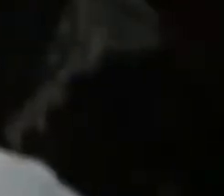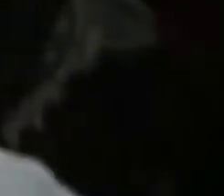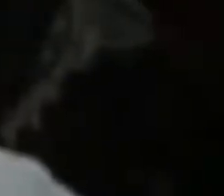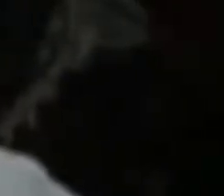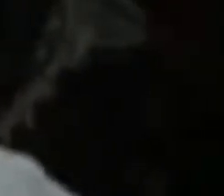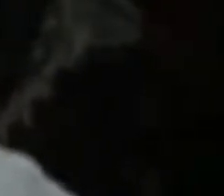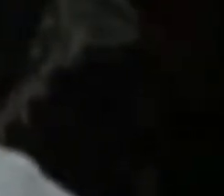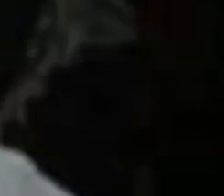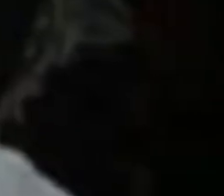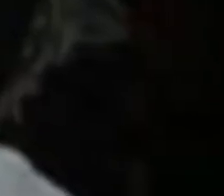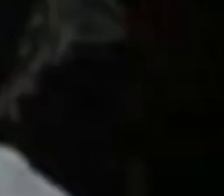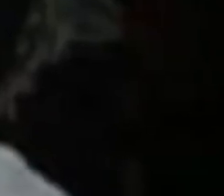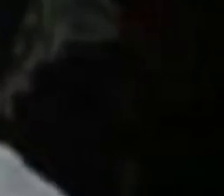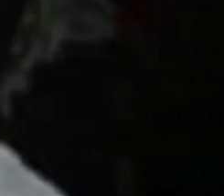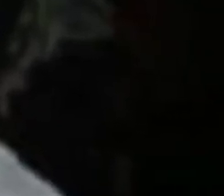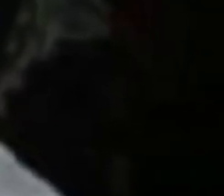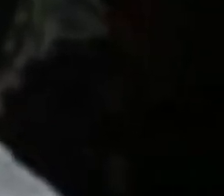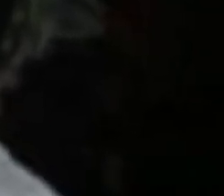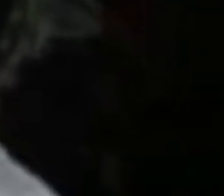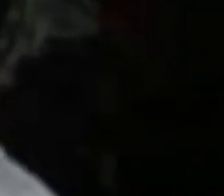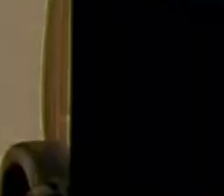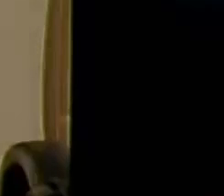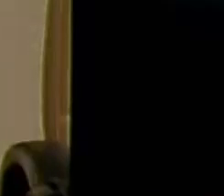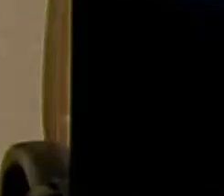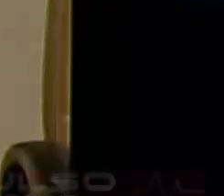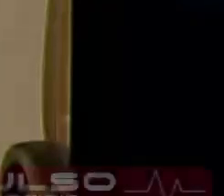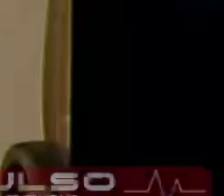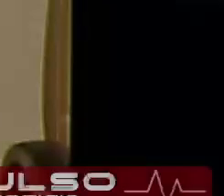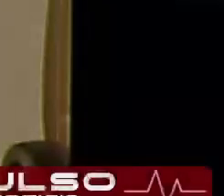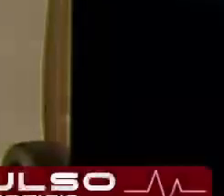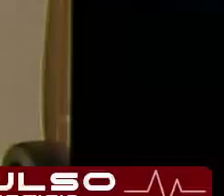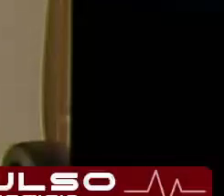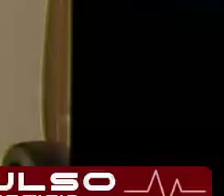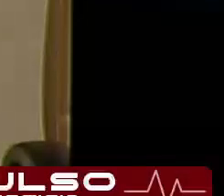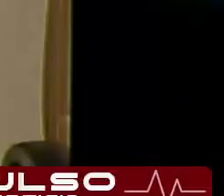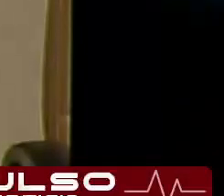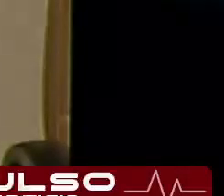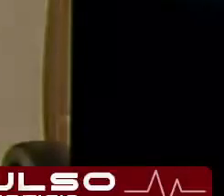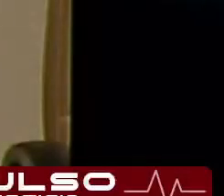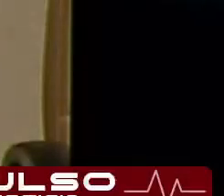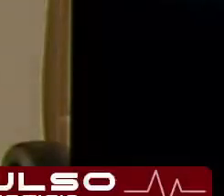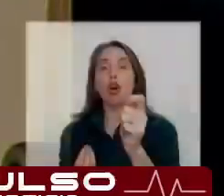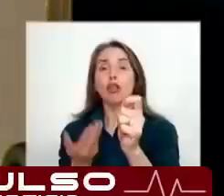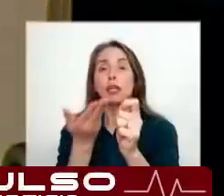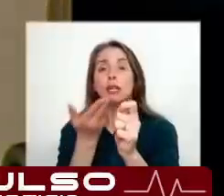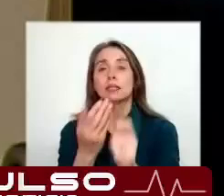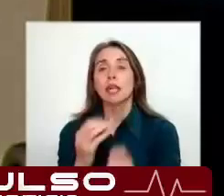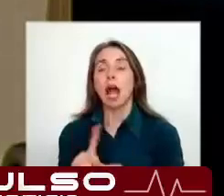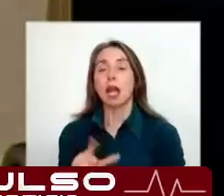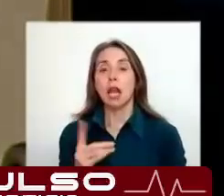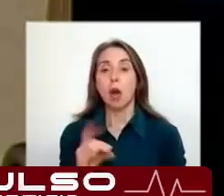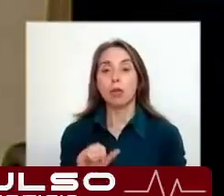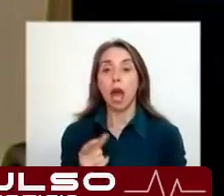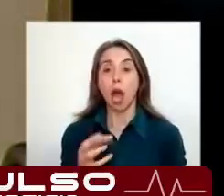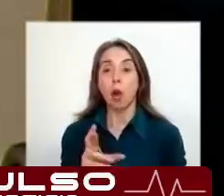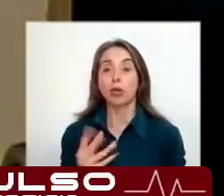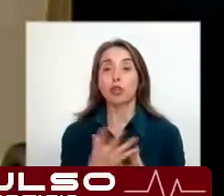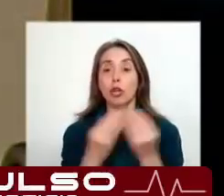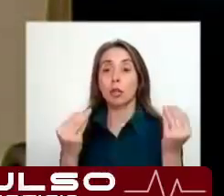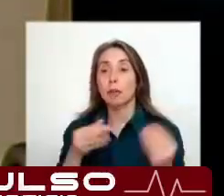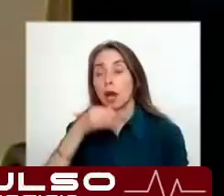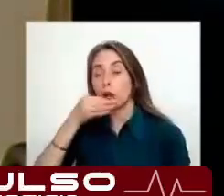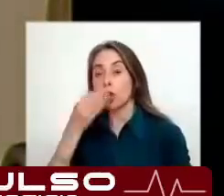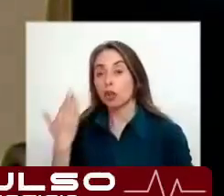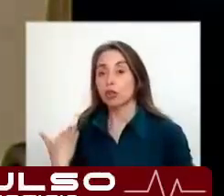qué ocurrió con ellas como el caso de Claudia Agüero que muestra su imagen desaparecía el 2019 como relataba justamente un